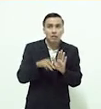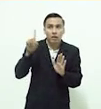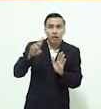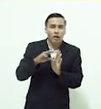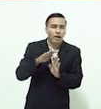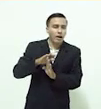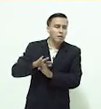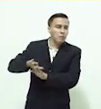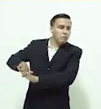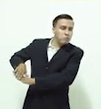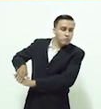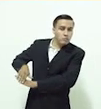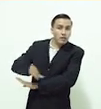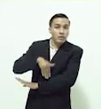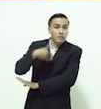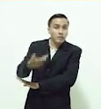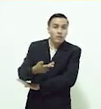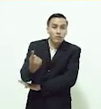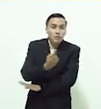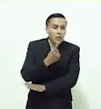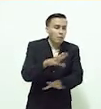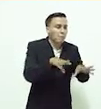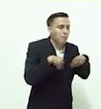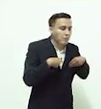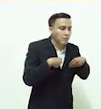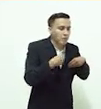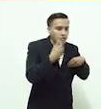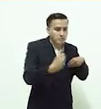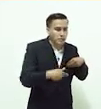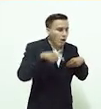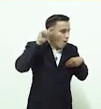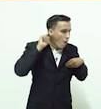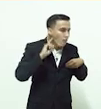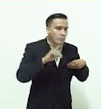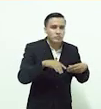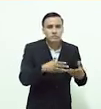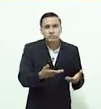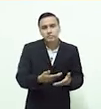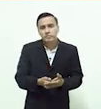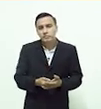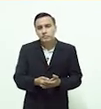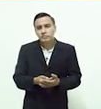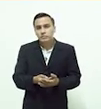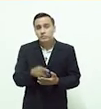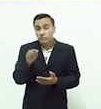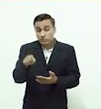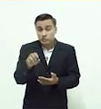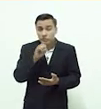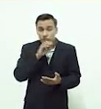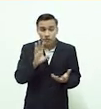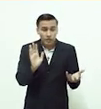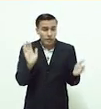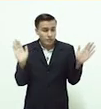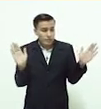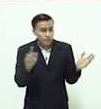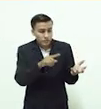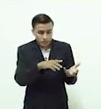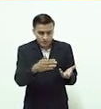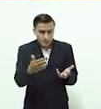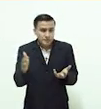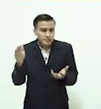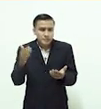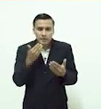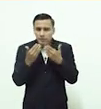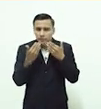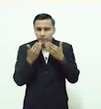las tradiciones de los hombres. Después Jesús llamó a la gente y les dijo: escúchenme todos y entiéndanme. Nada que